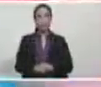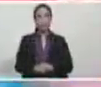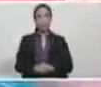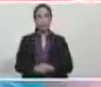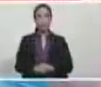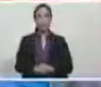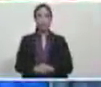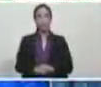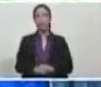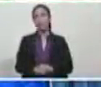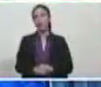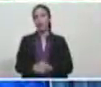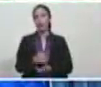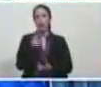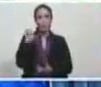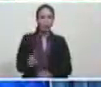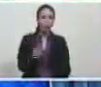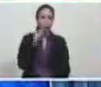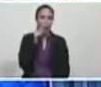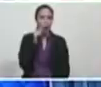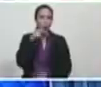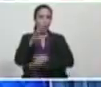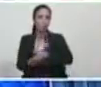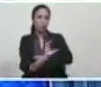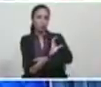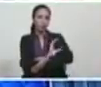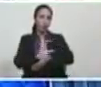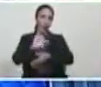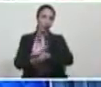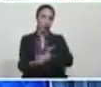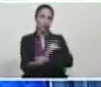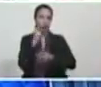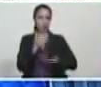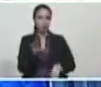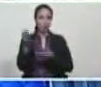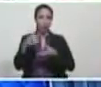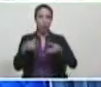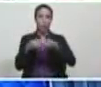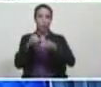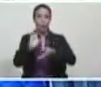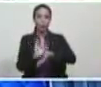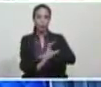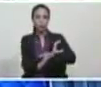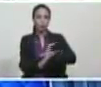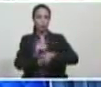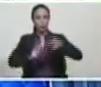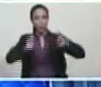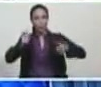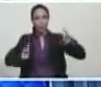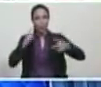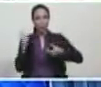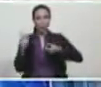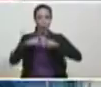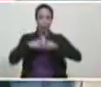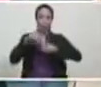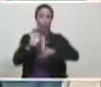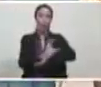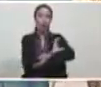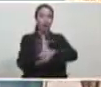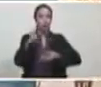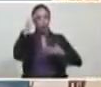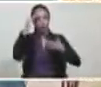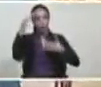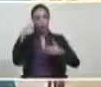al director musical Jorge Pacheco, Morichal de Venezuela, a su cantante Jorge Pacheco,